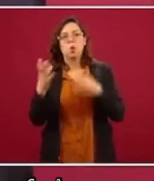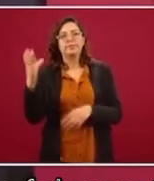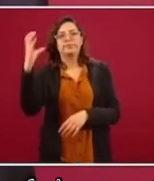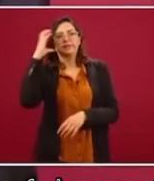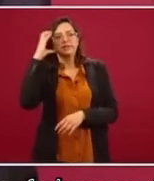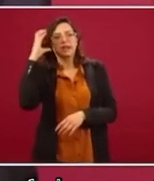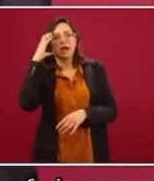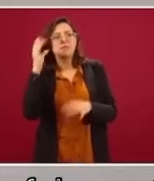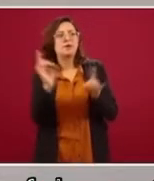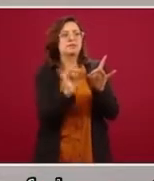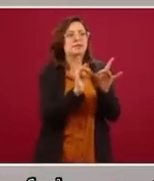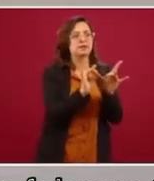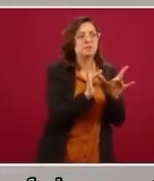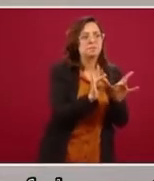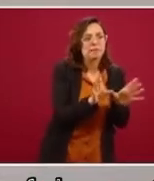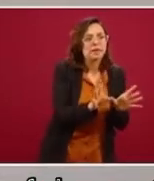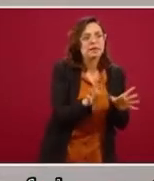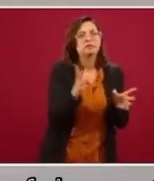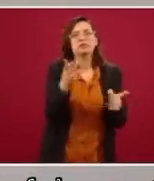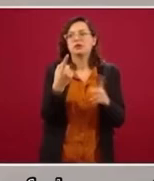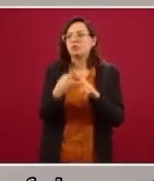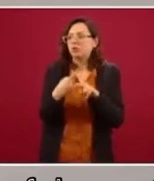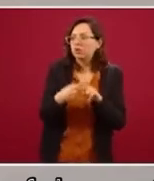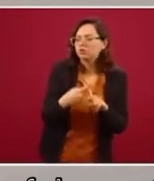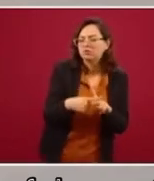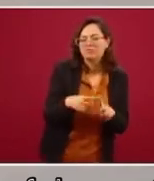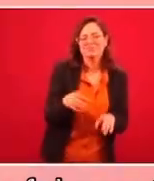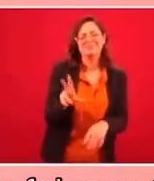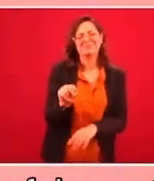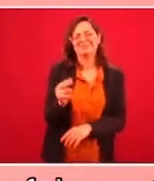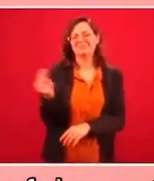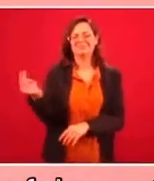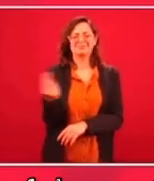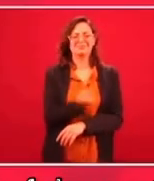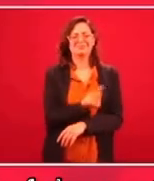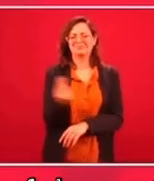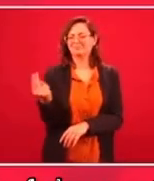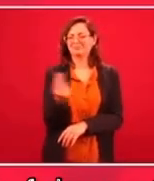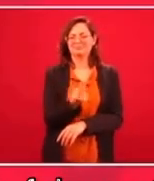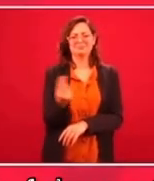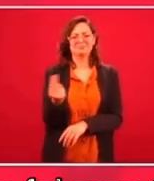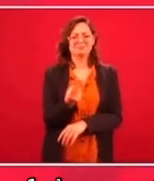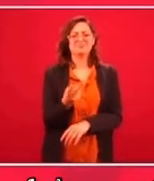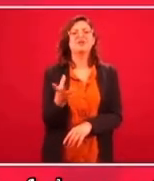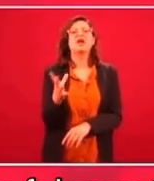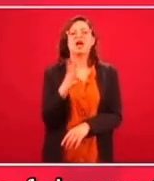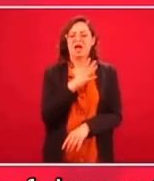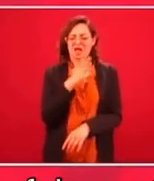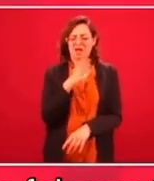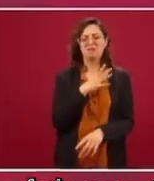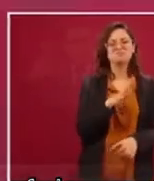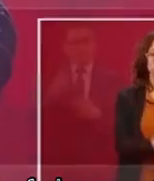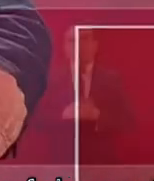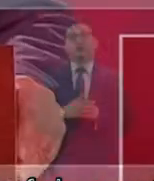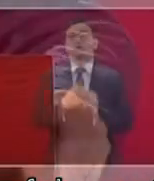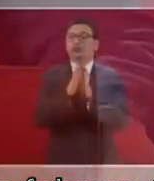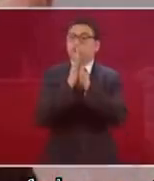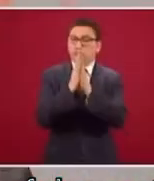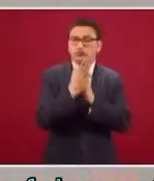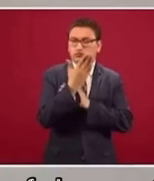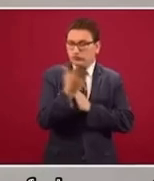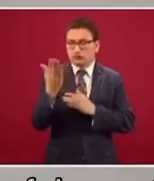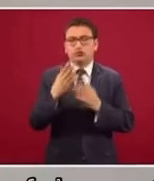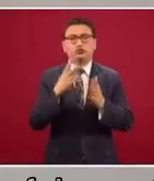esta situación por habitante, por mexicano, por estado, no. Lo que tenemos es claramente suficiente. Y le pedimos